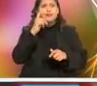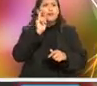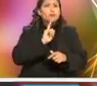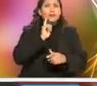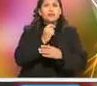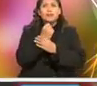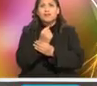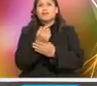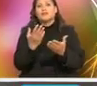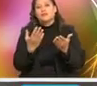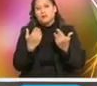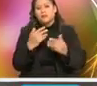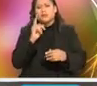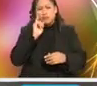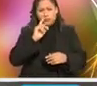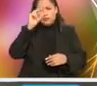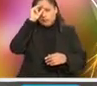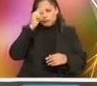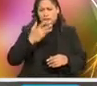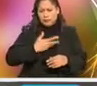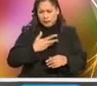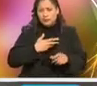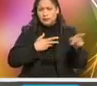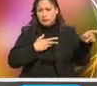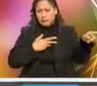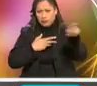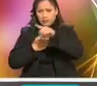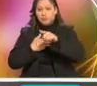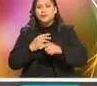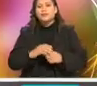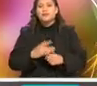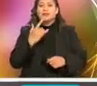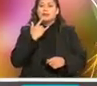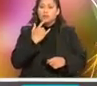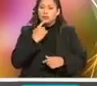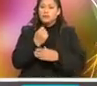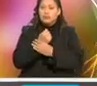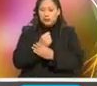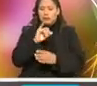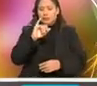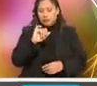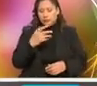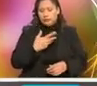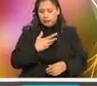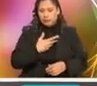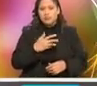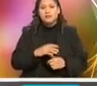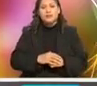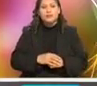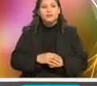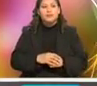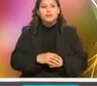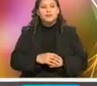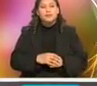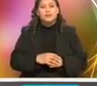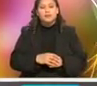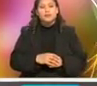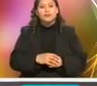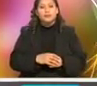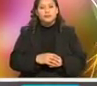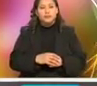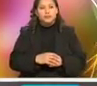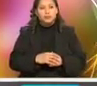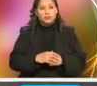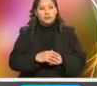mujeres inteligentes y luchonas en México, sino porque, pues sobre todo buscar esto, que fueran